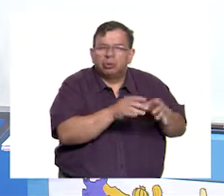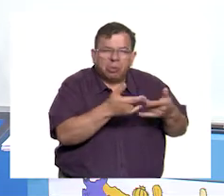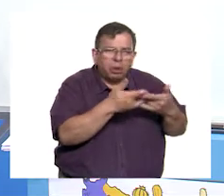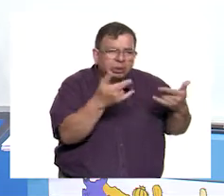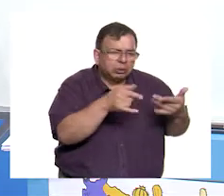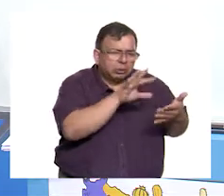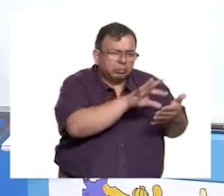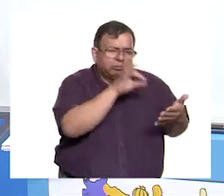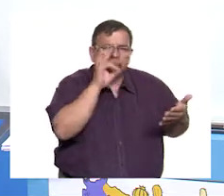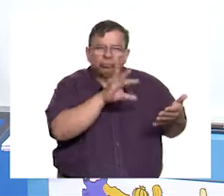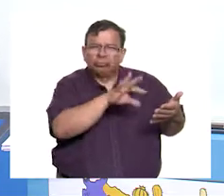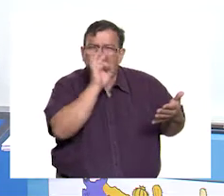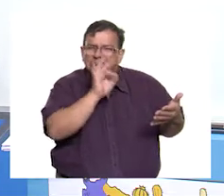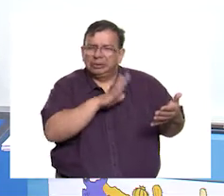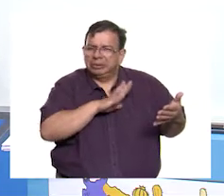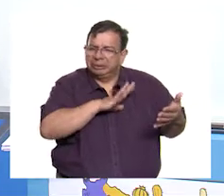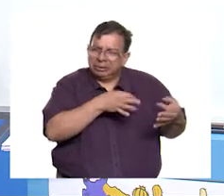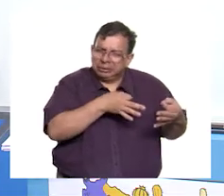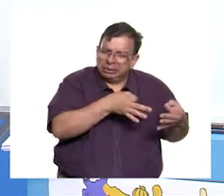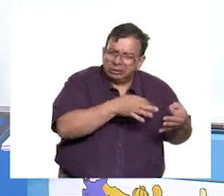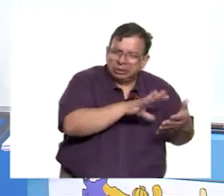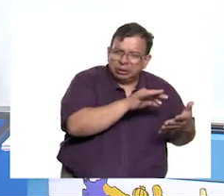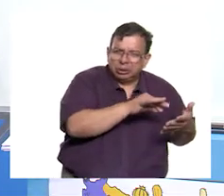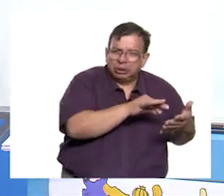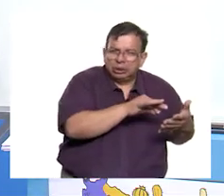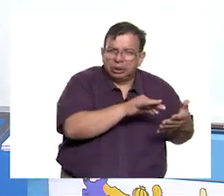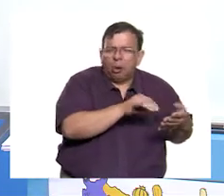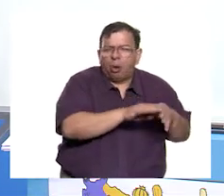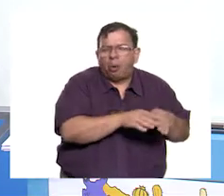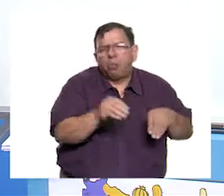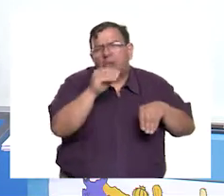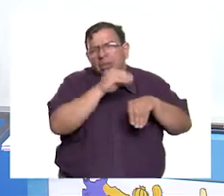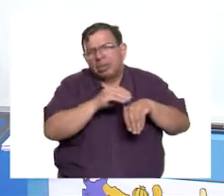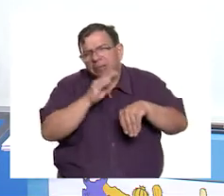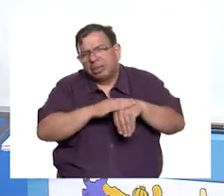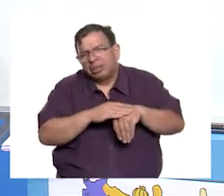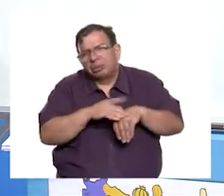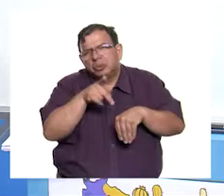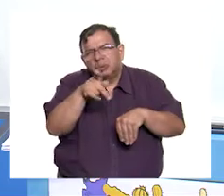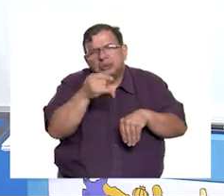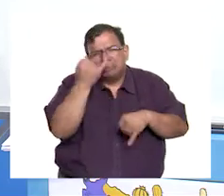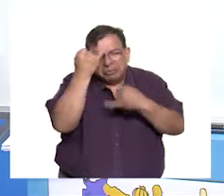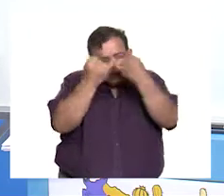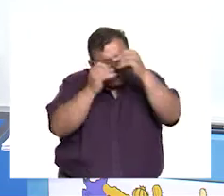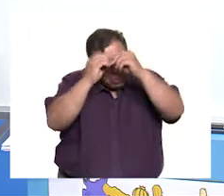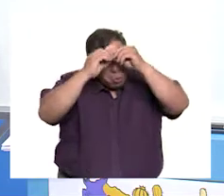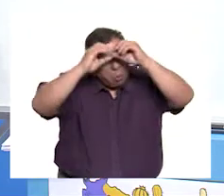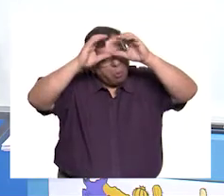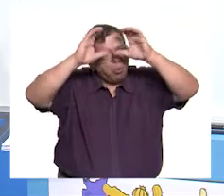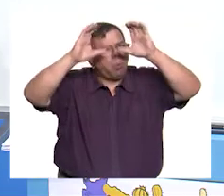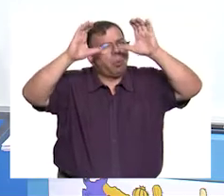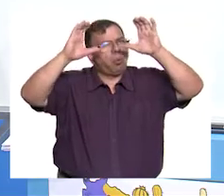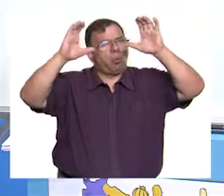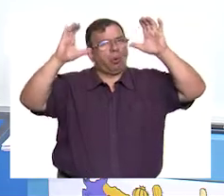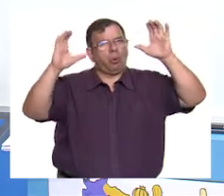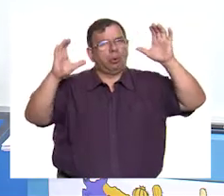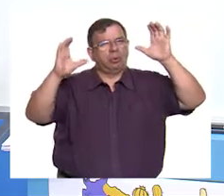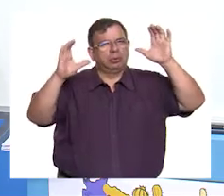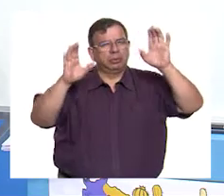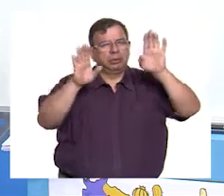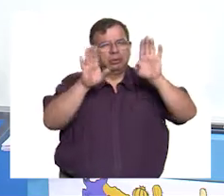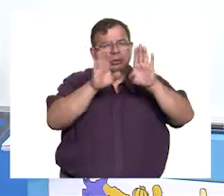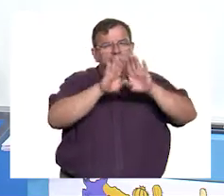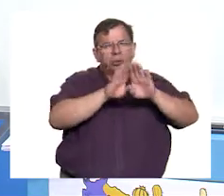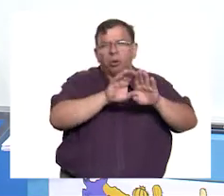historias que más les atraigan o pueden enriquecer la trama con su imaginación y con un elemento de